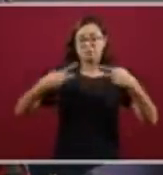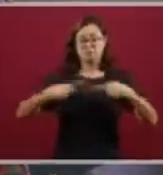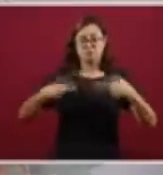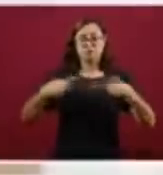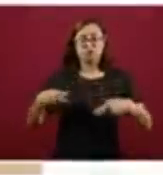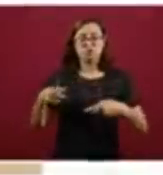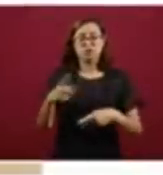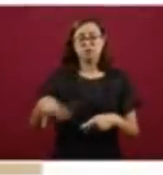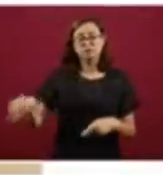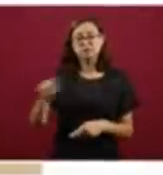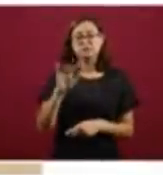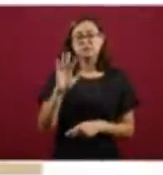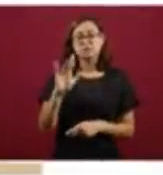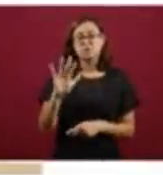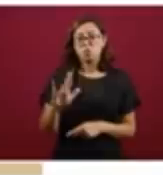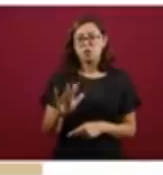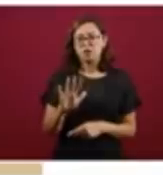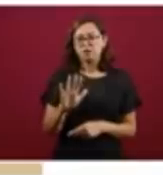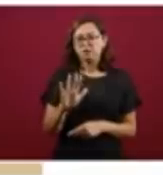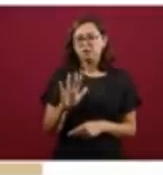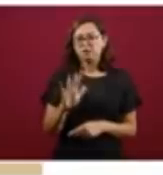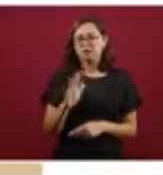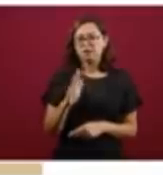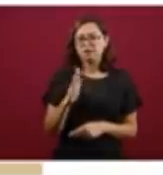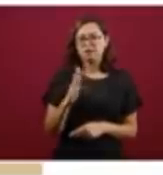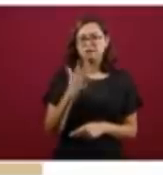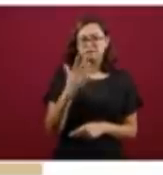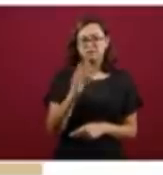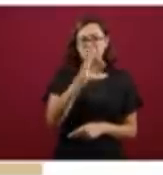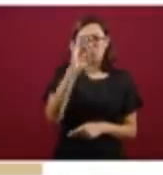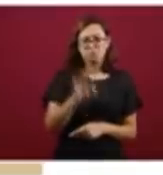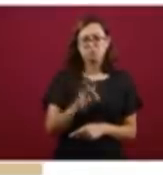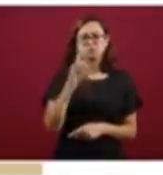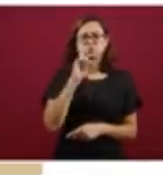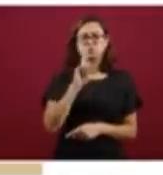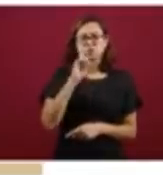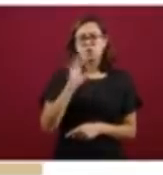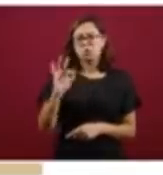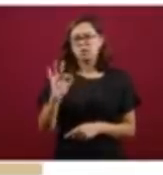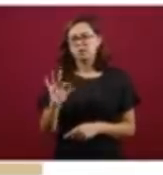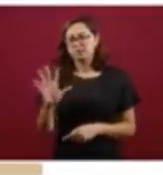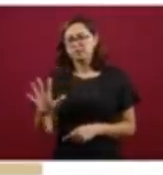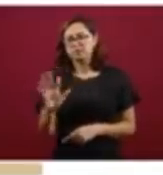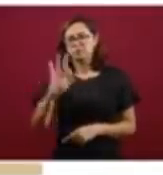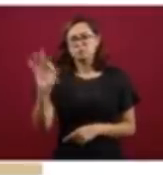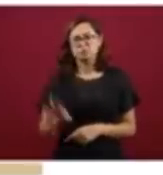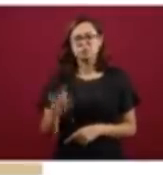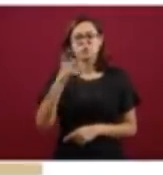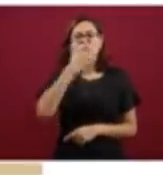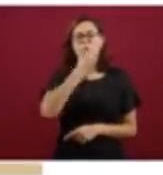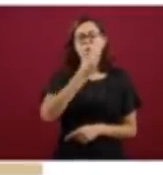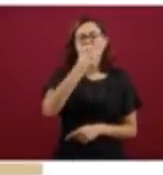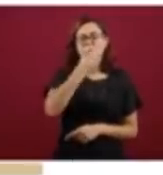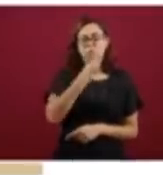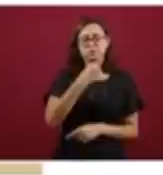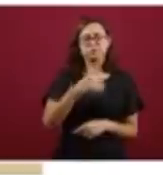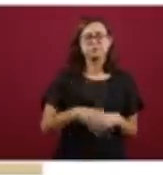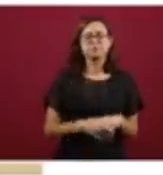96 es mujeres y el 45% hombres. El